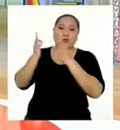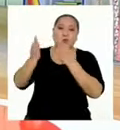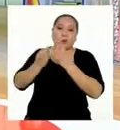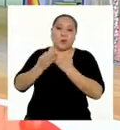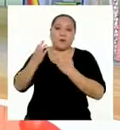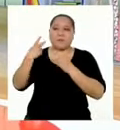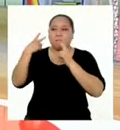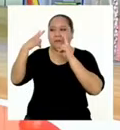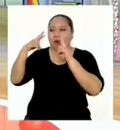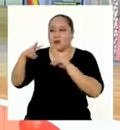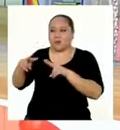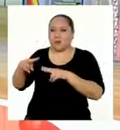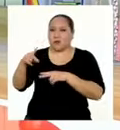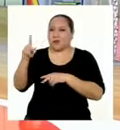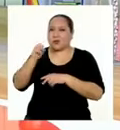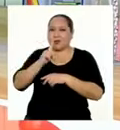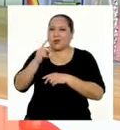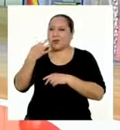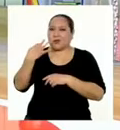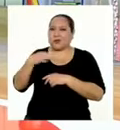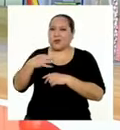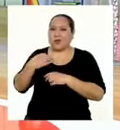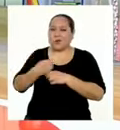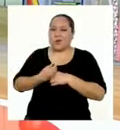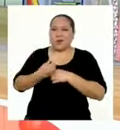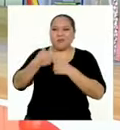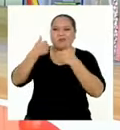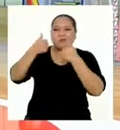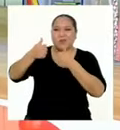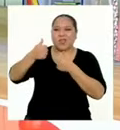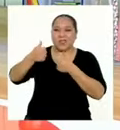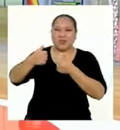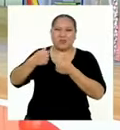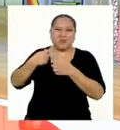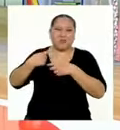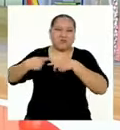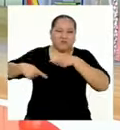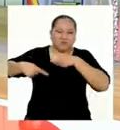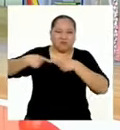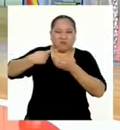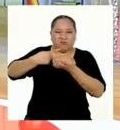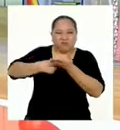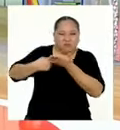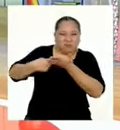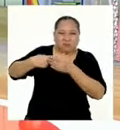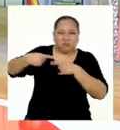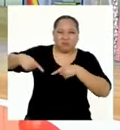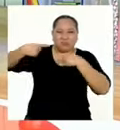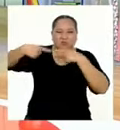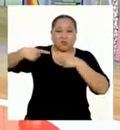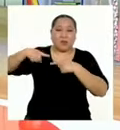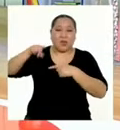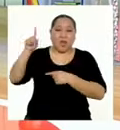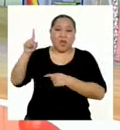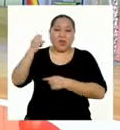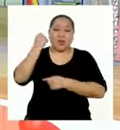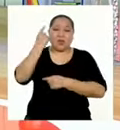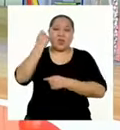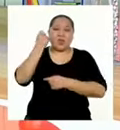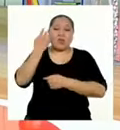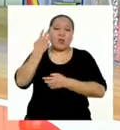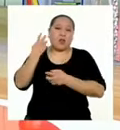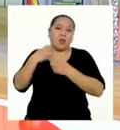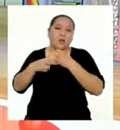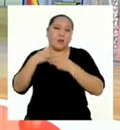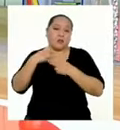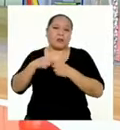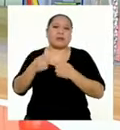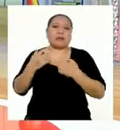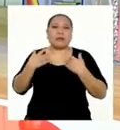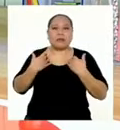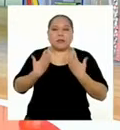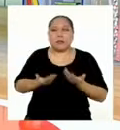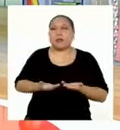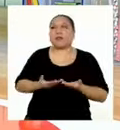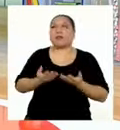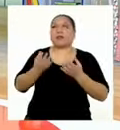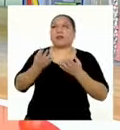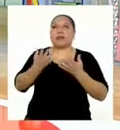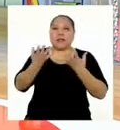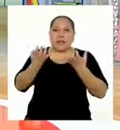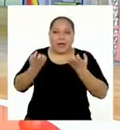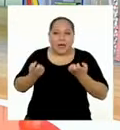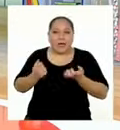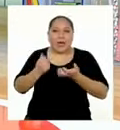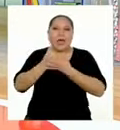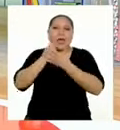Vimos que si bien no siempre estuvieron en armonía por el estrés que estaban sintiendo, ella comprendía la situación y tenía mucho entusiasmo